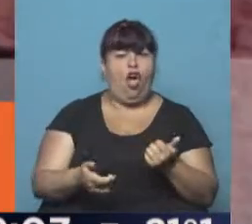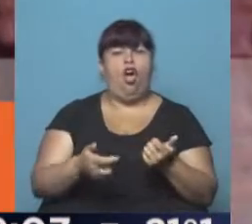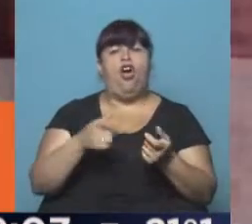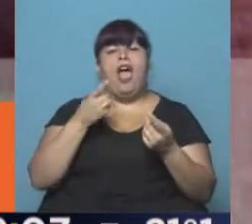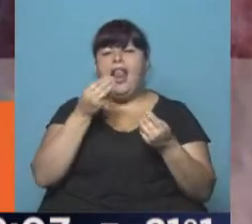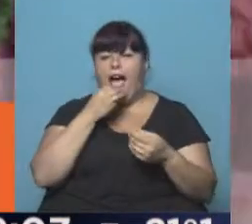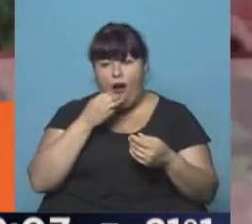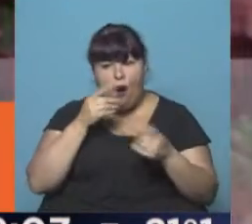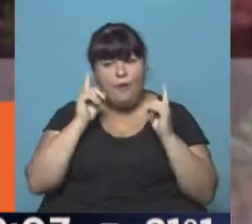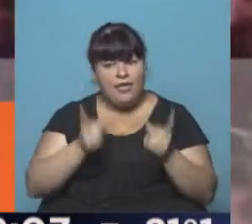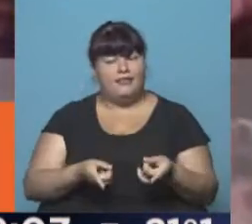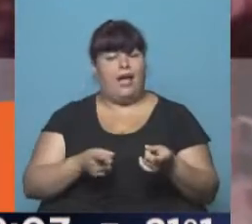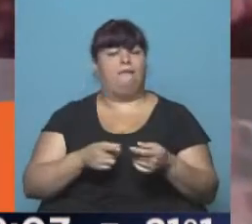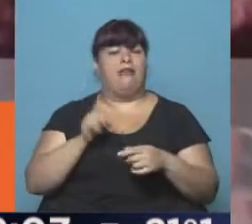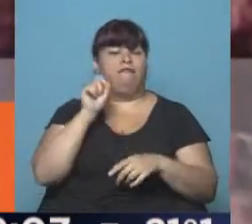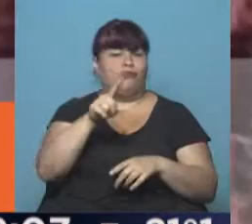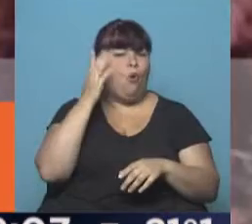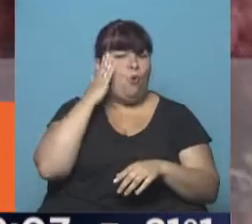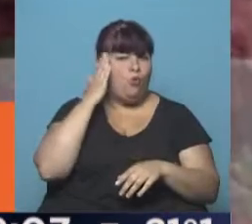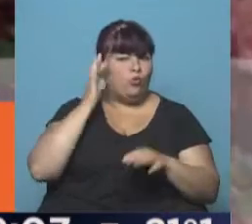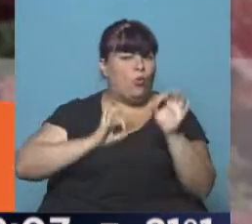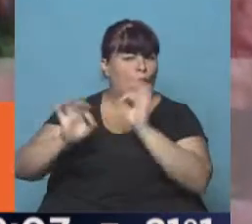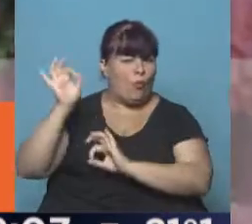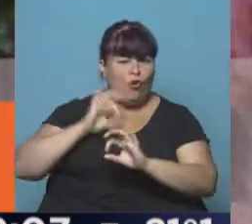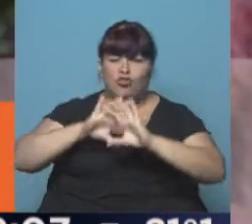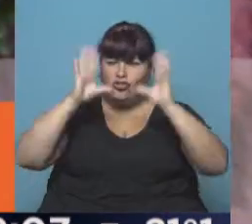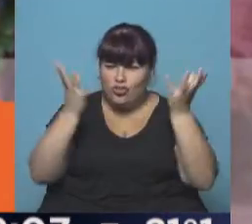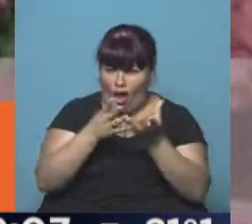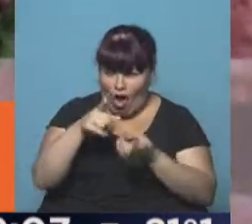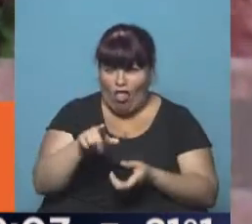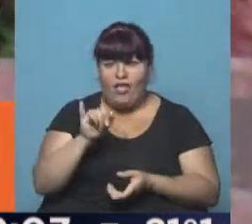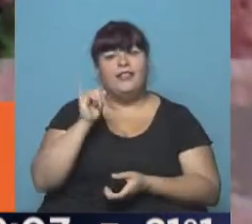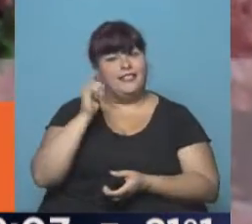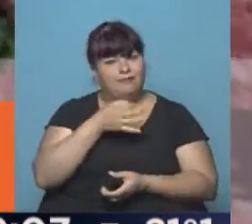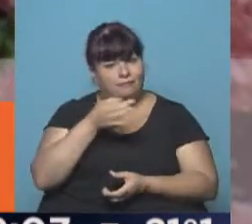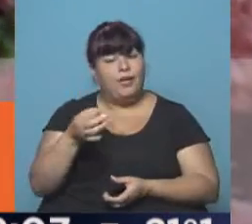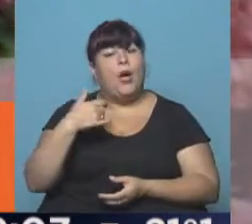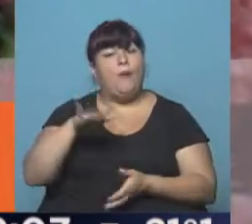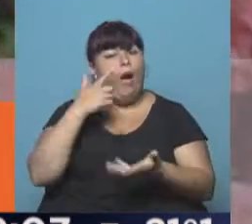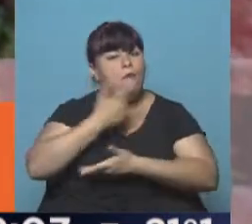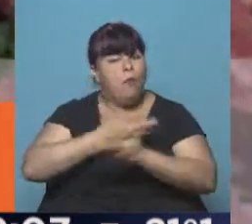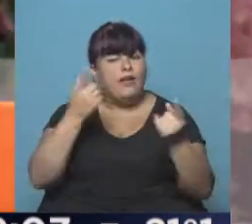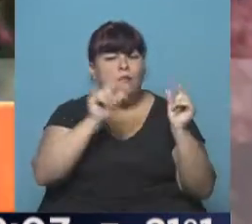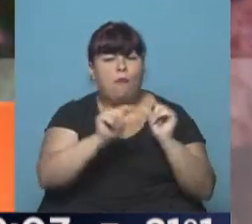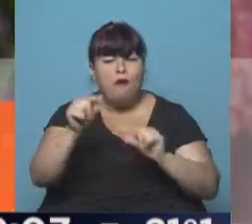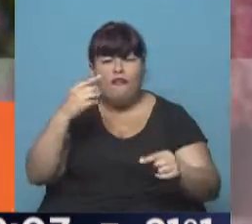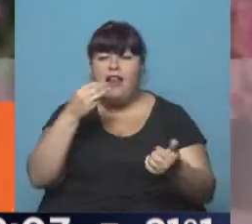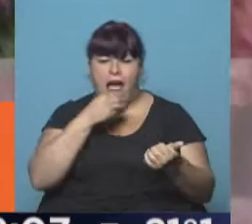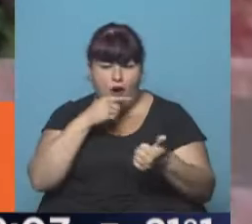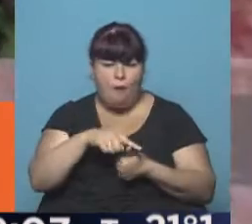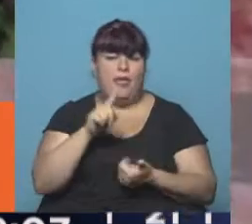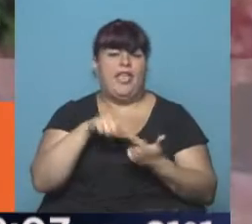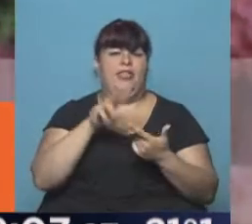hecho gastronómico en sí mismo que tiene que ver con las culturas milenarias, todo va a estar allí, ¿no? Exactamente, vamos a mostrar de todo un poquito la